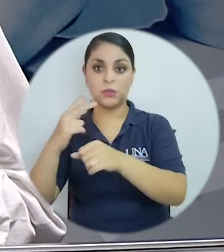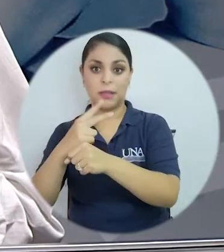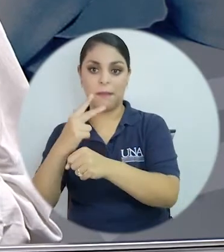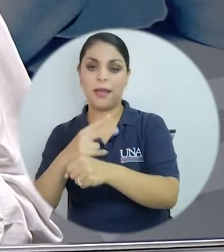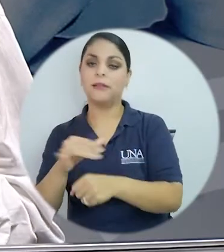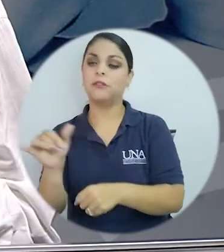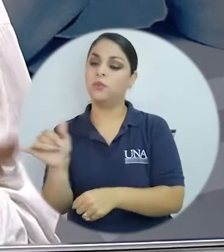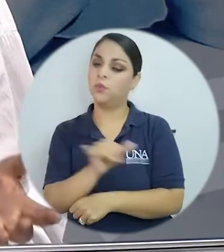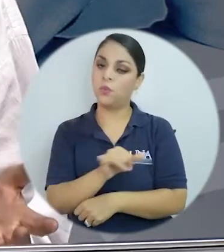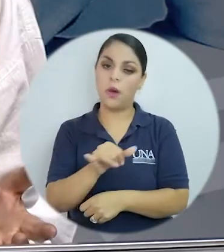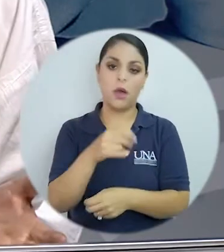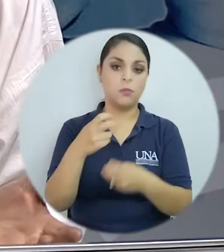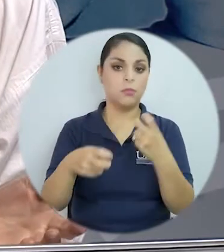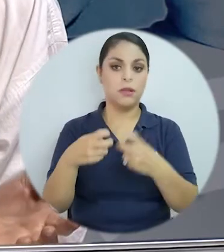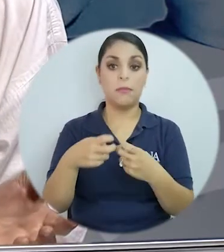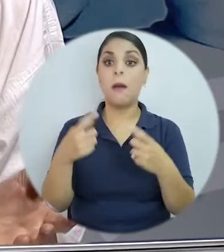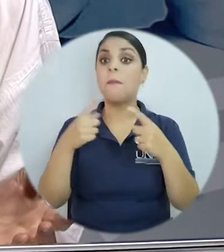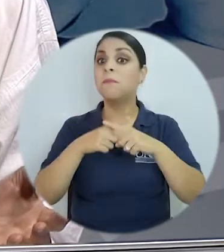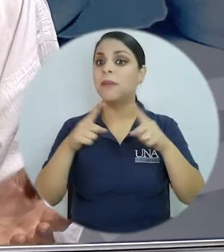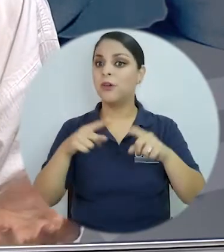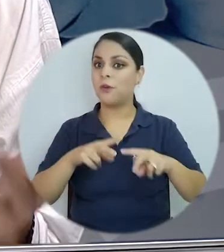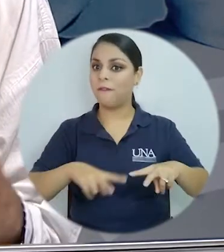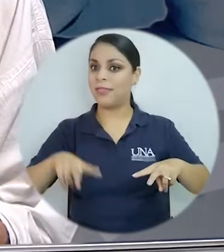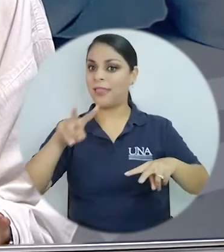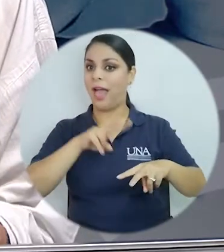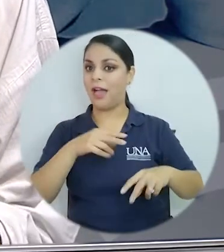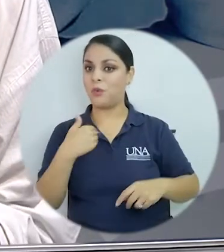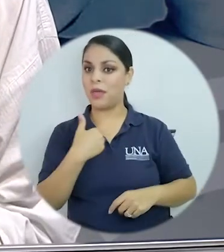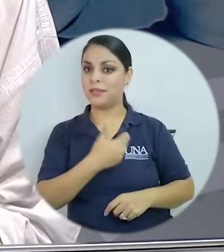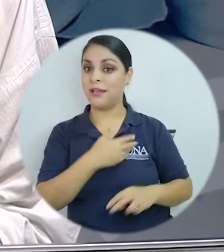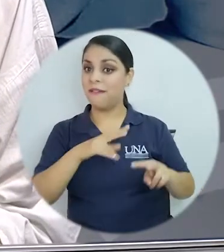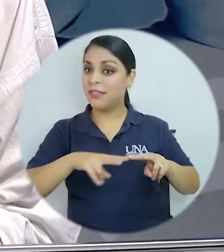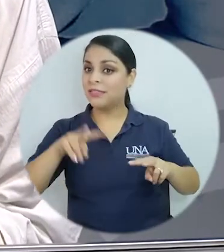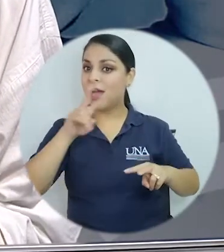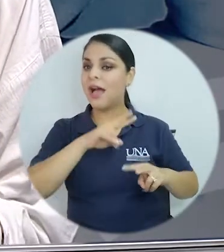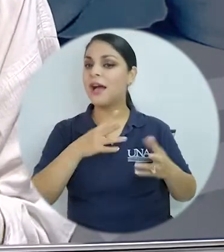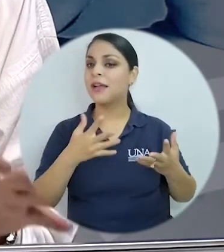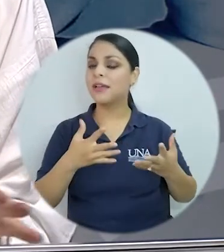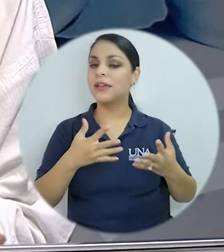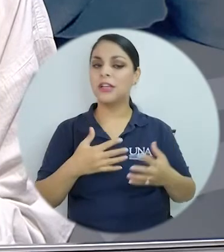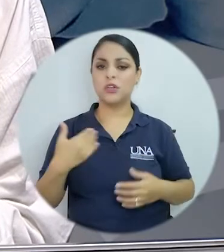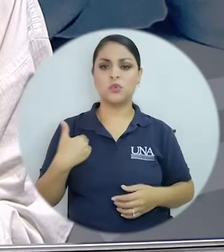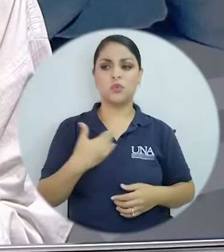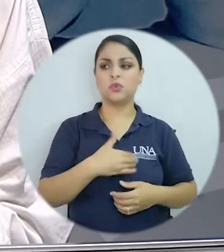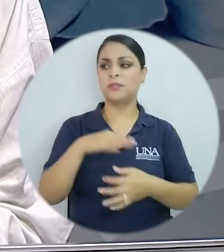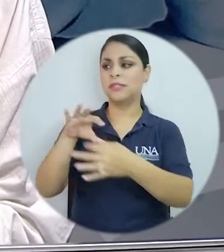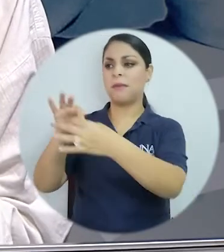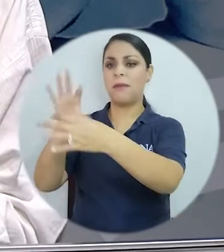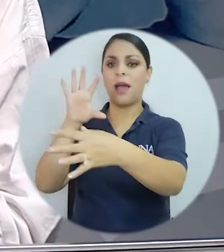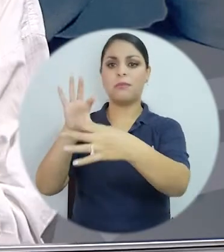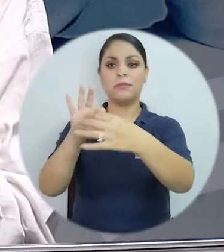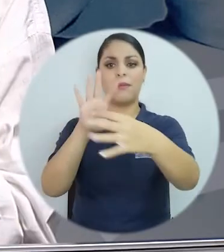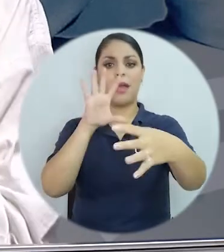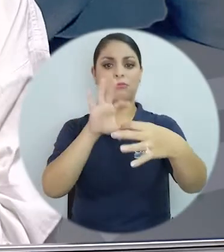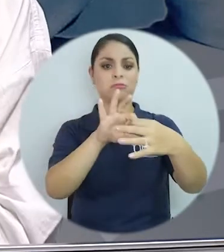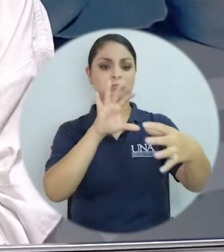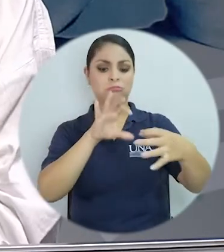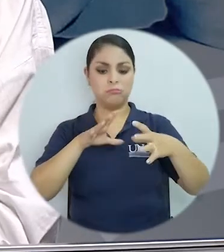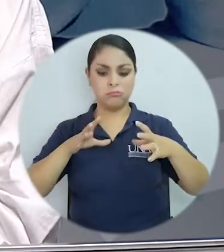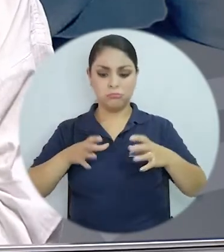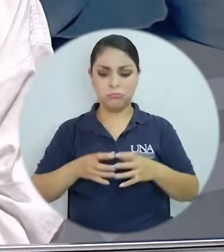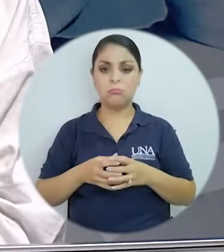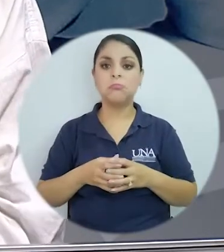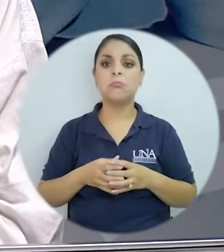el problema. ¿Cuál fue la ventaja nuestra? Y es una osadía que lo hiciéramos, nos separamos de todo, pero hay hasta geografías